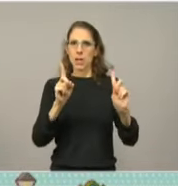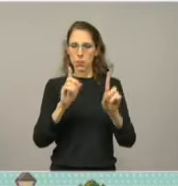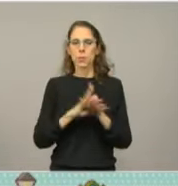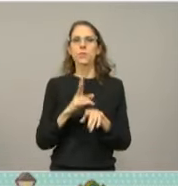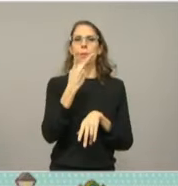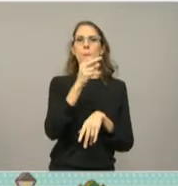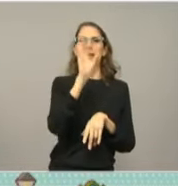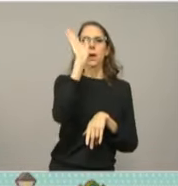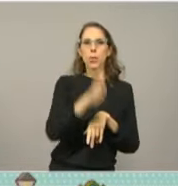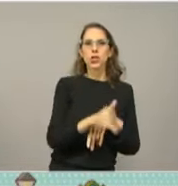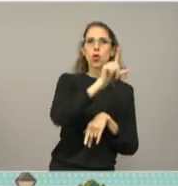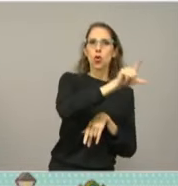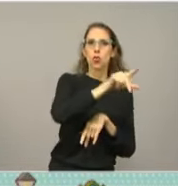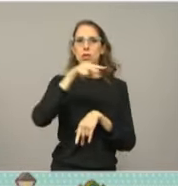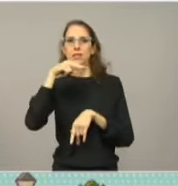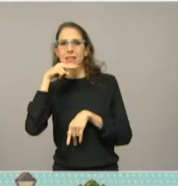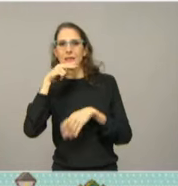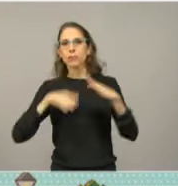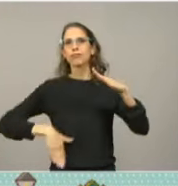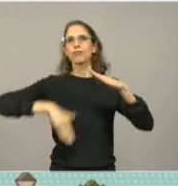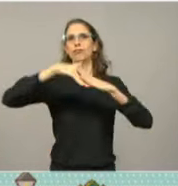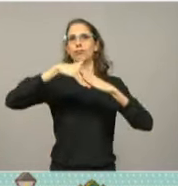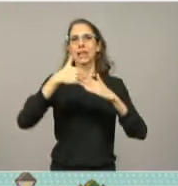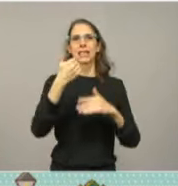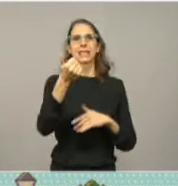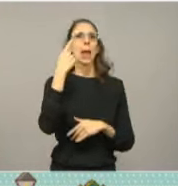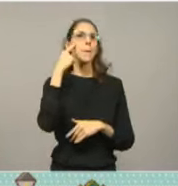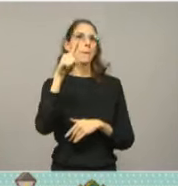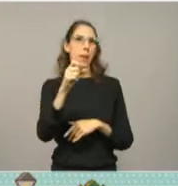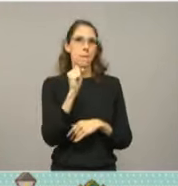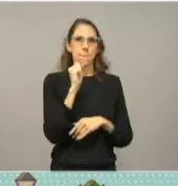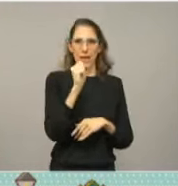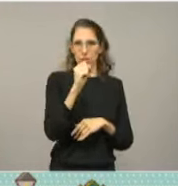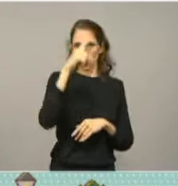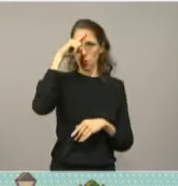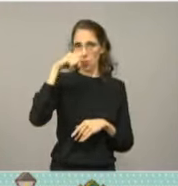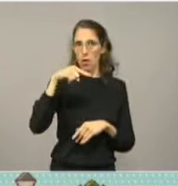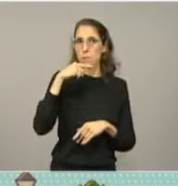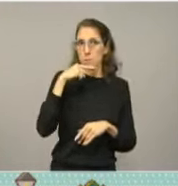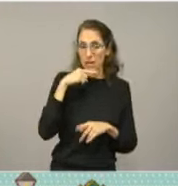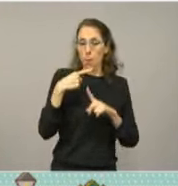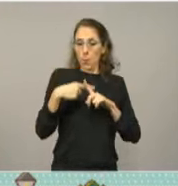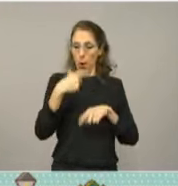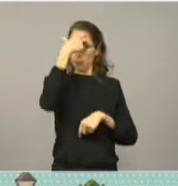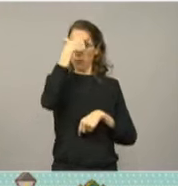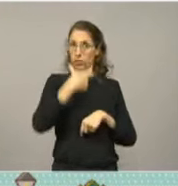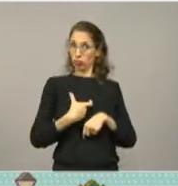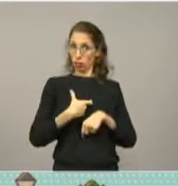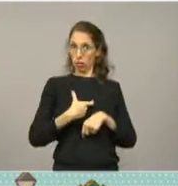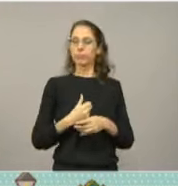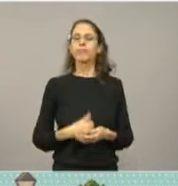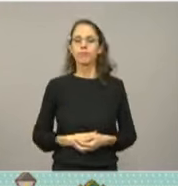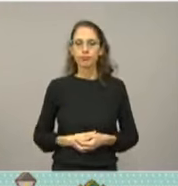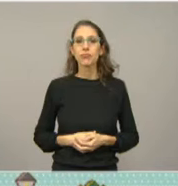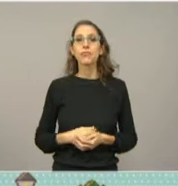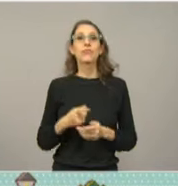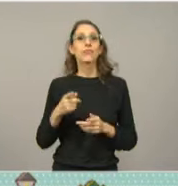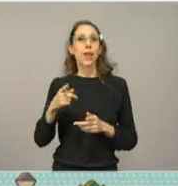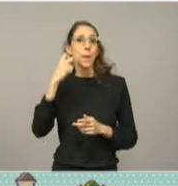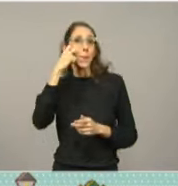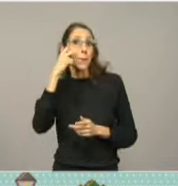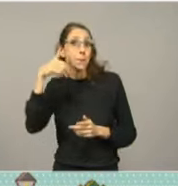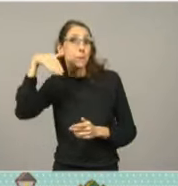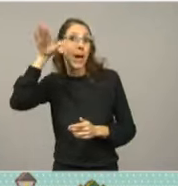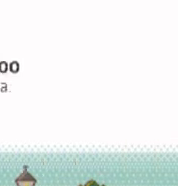ahorro de lunes a viernes con un tope unificado de 6,000 pes por mes y por persona en el caso de los adultos